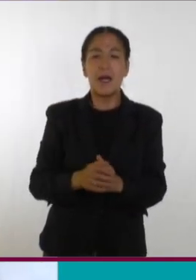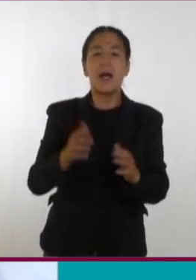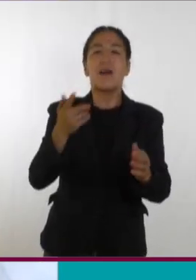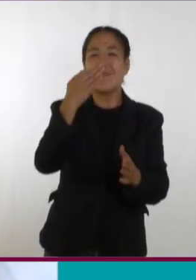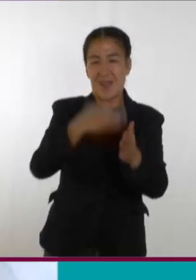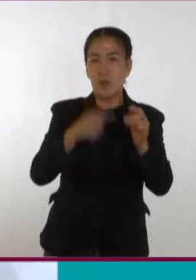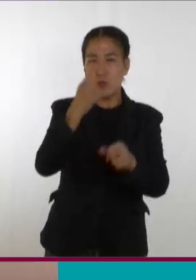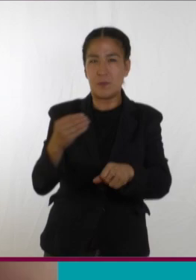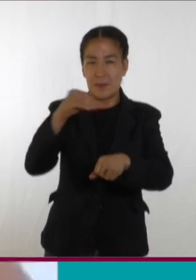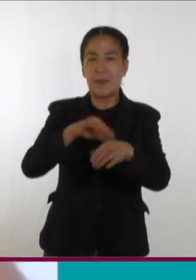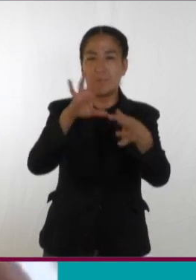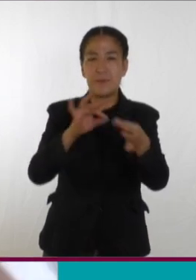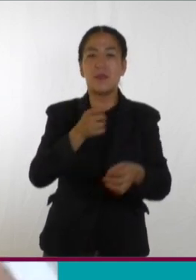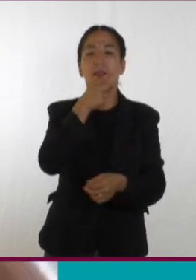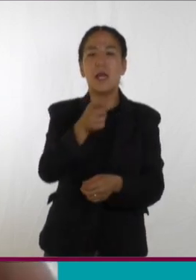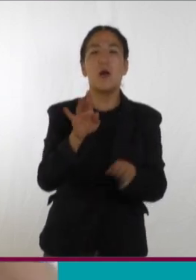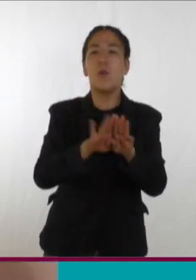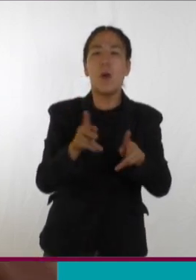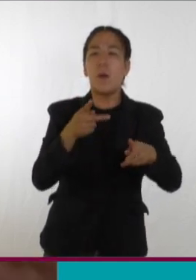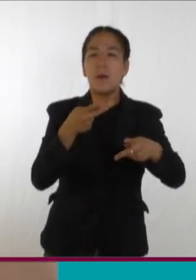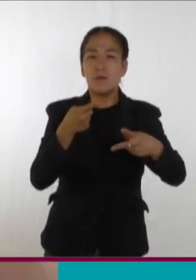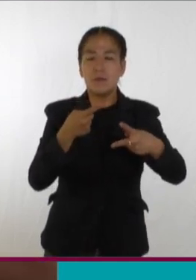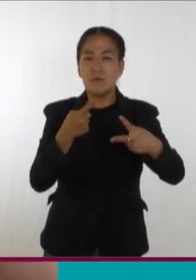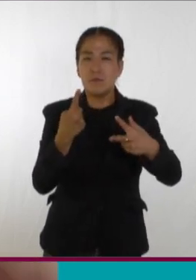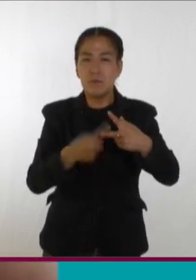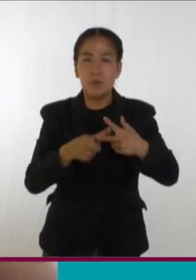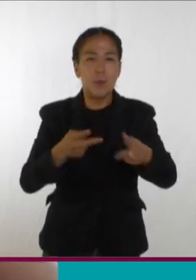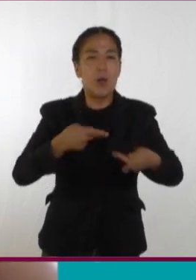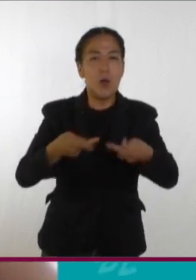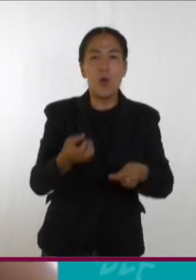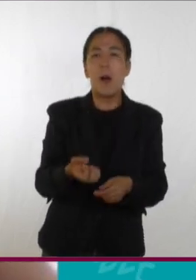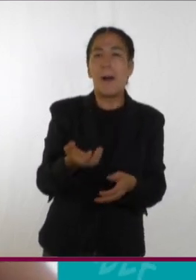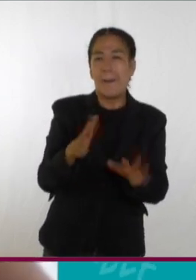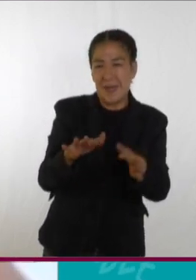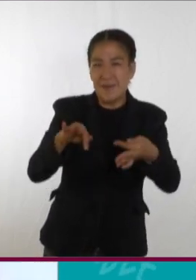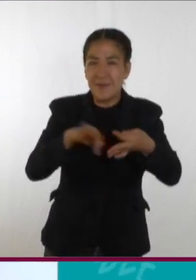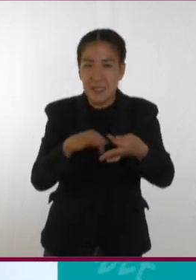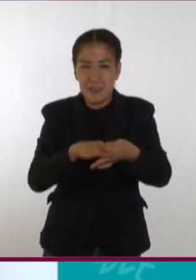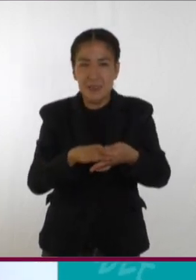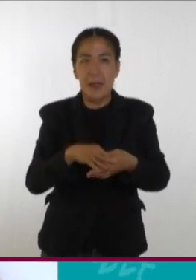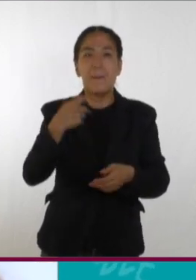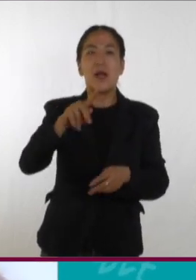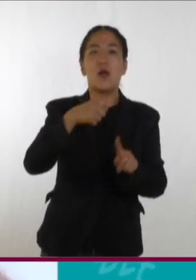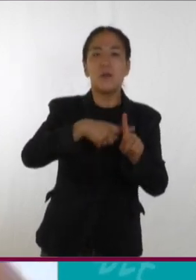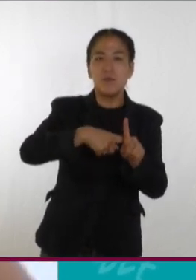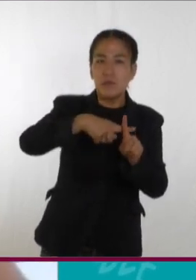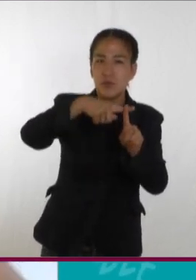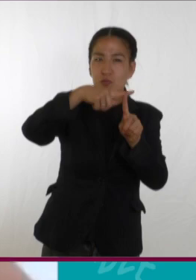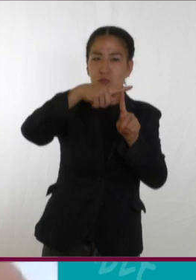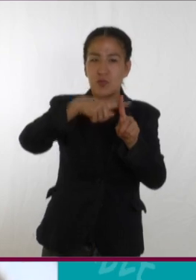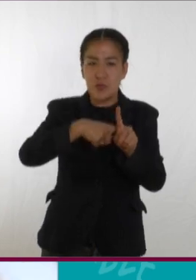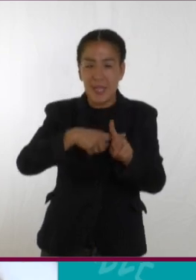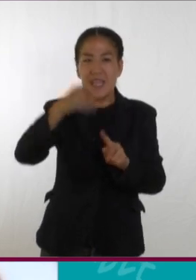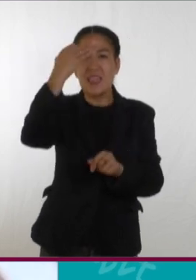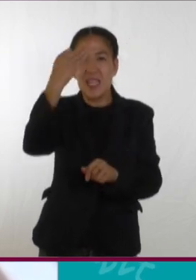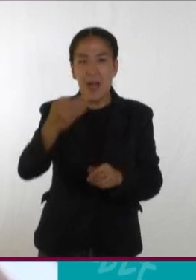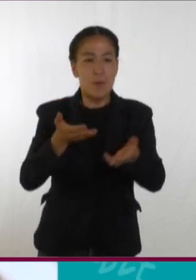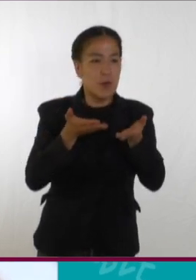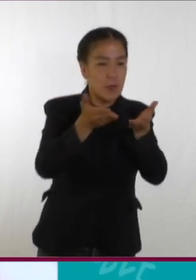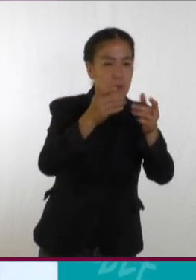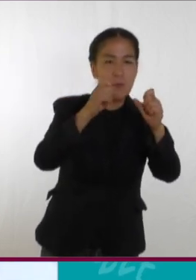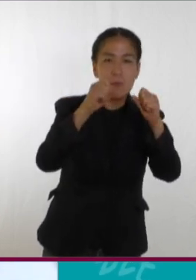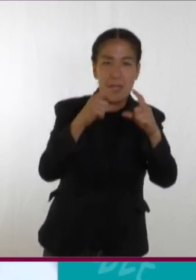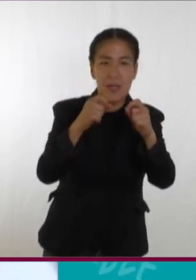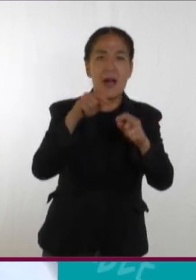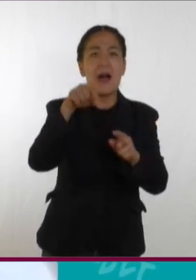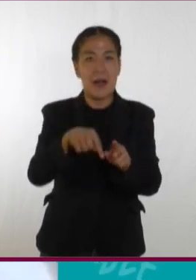otra cosa. Claro. ¿En qué otra cosa? Ahorita estamos hablando así como de producción estimada, pero si se dan cuenta, les he hablado mucho de las